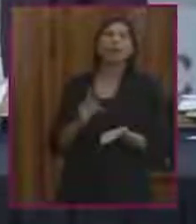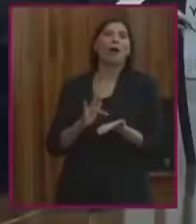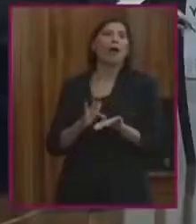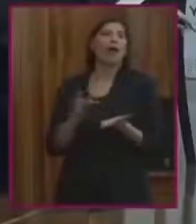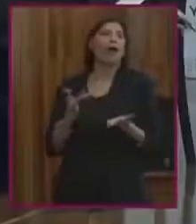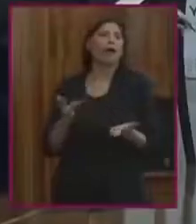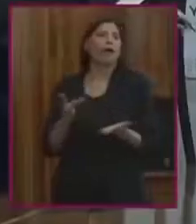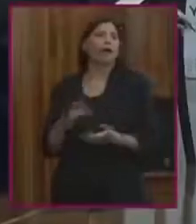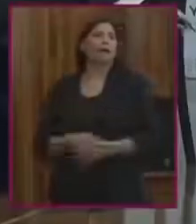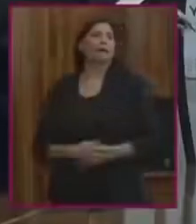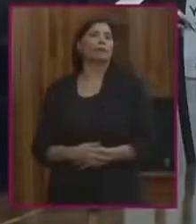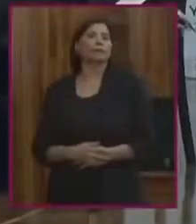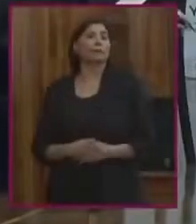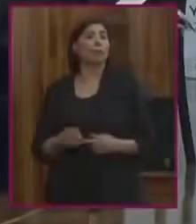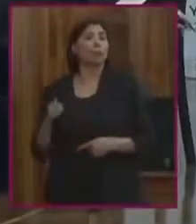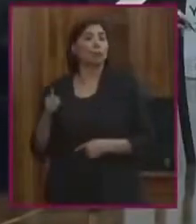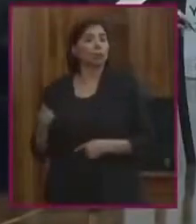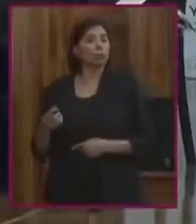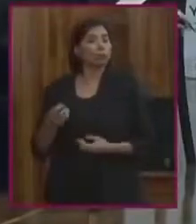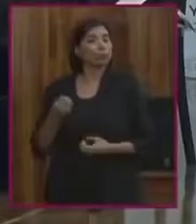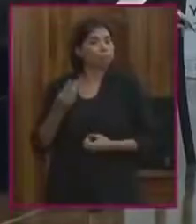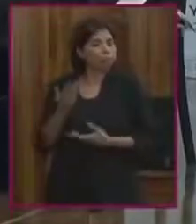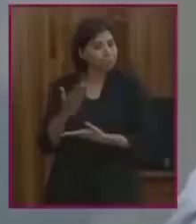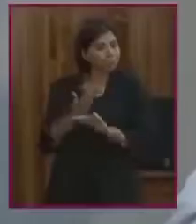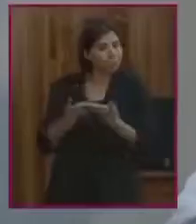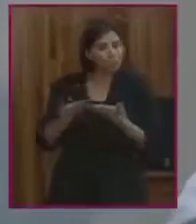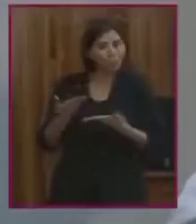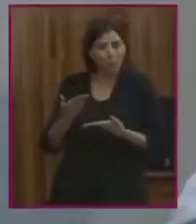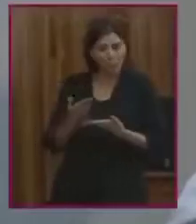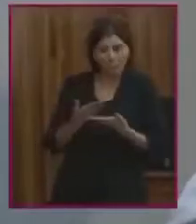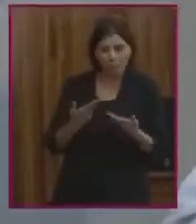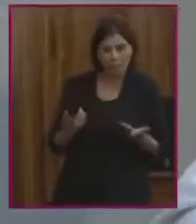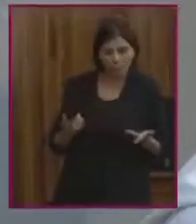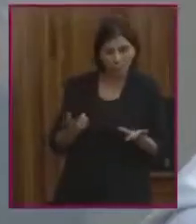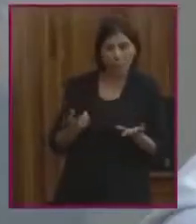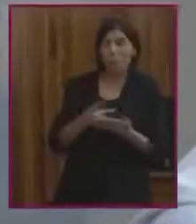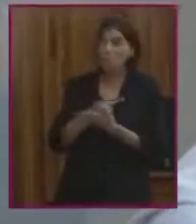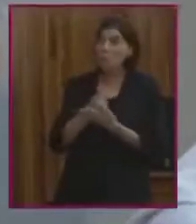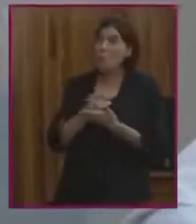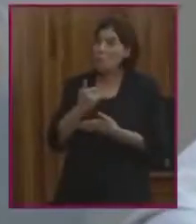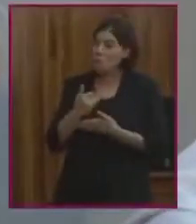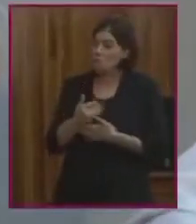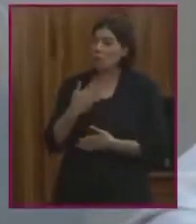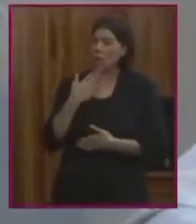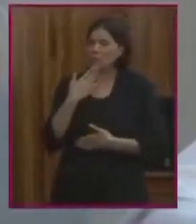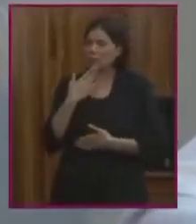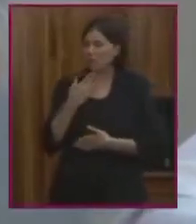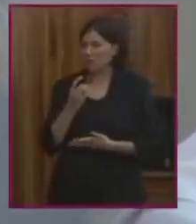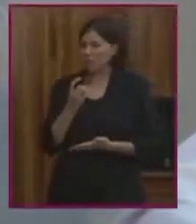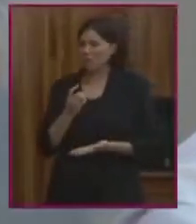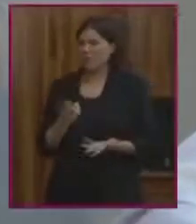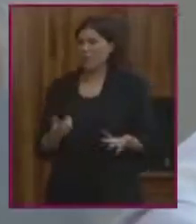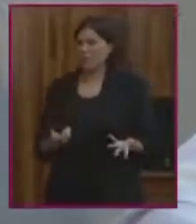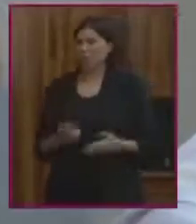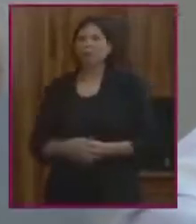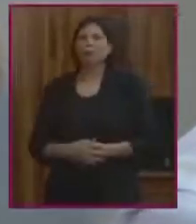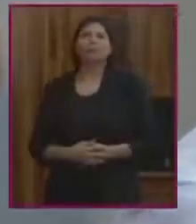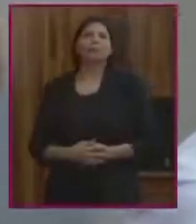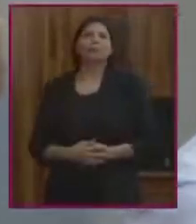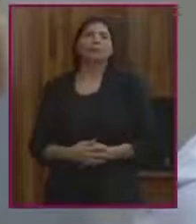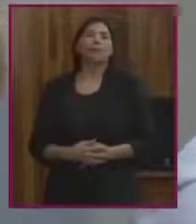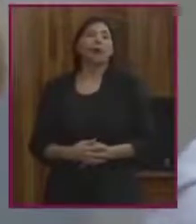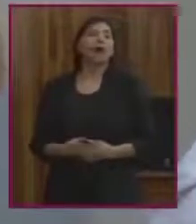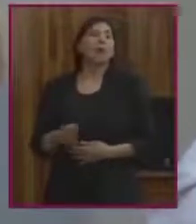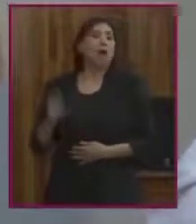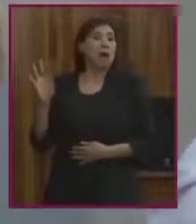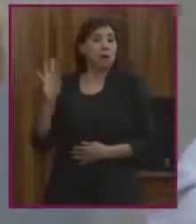Gracias, Jacqueline. ¿Qué aportaciones tan ricas nos haces en cuanto a los proyectos? De verdad, no es cualquier tipo de proyecto. Y tal vez